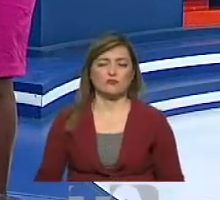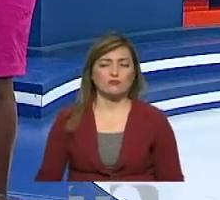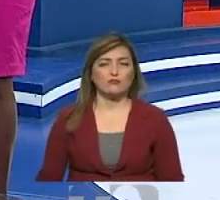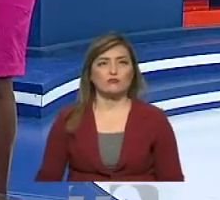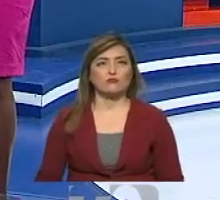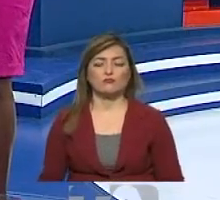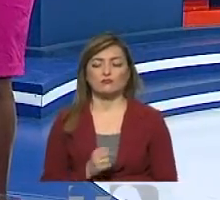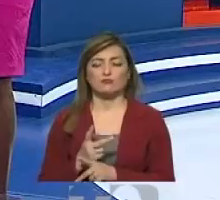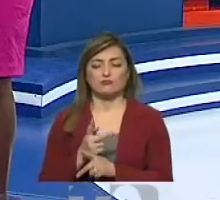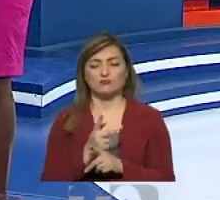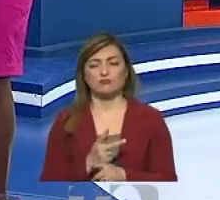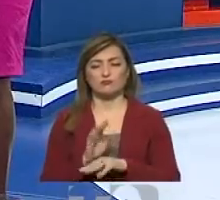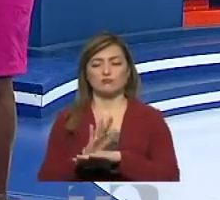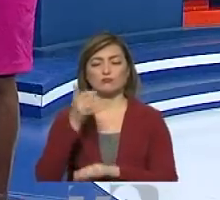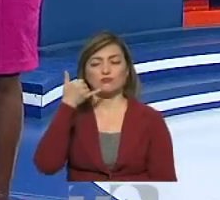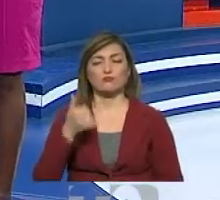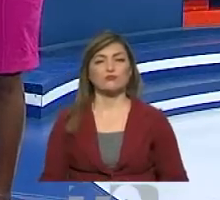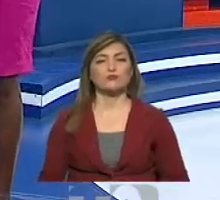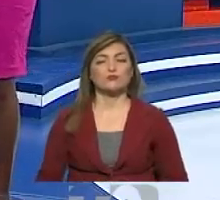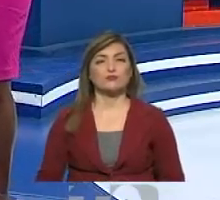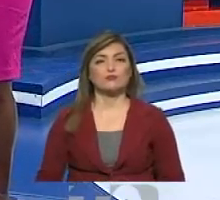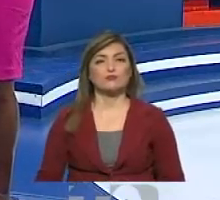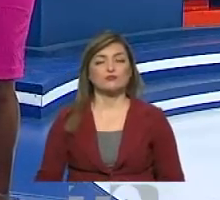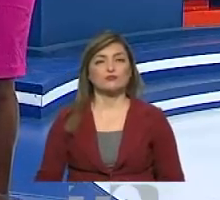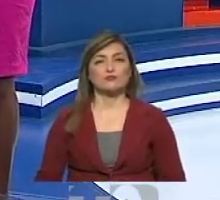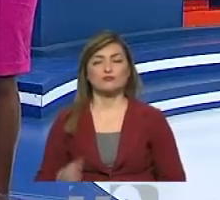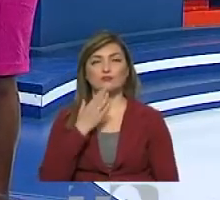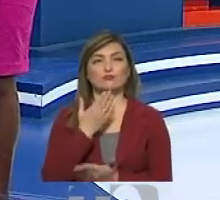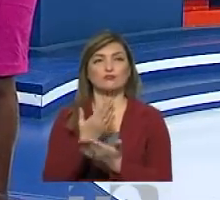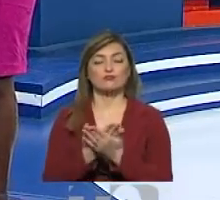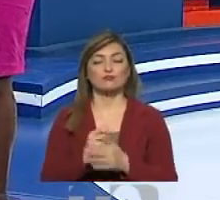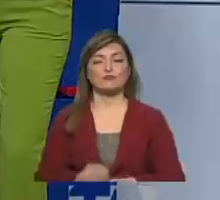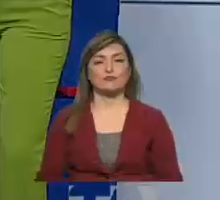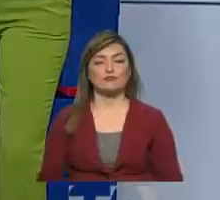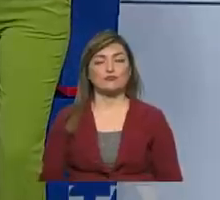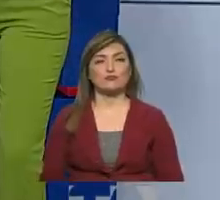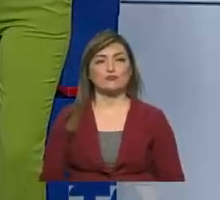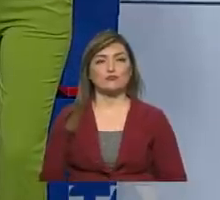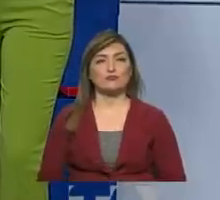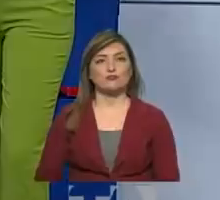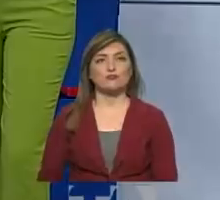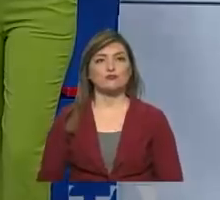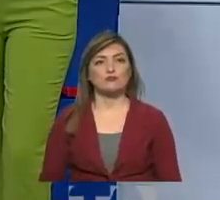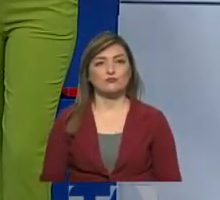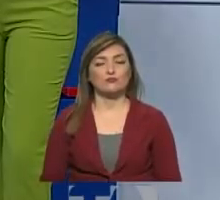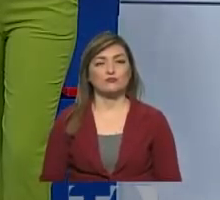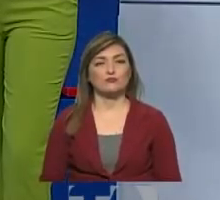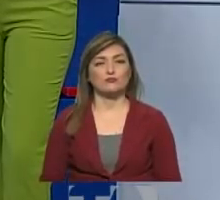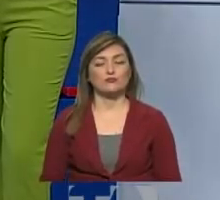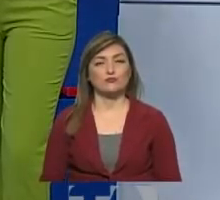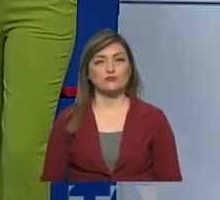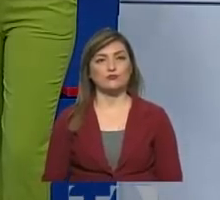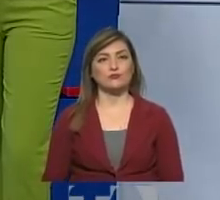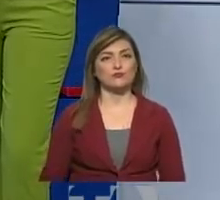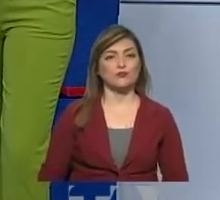tema de las pantallas y el tema de los celulares. Es bien difícil. Gracias, Tomás. Vamos contigo, Ale. Y hablando de planes para hacer con